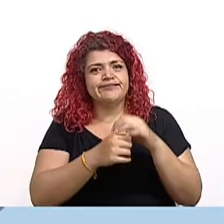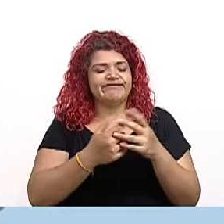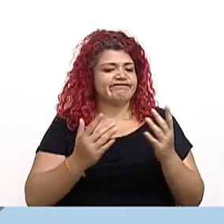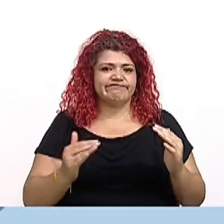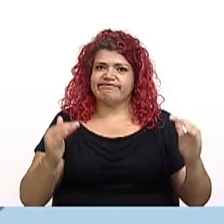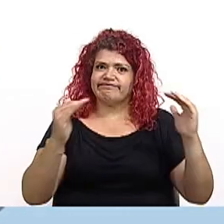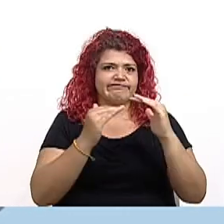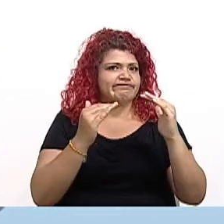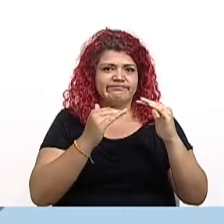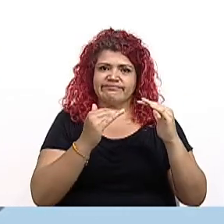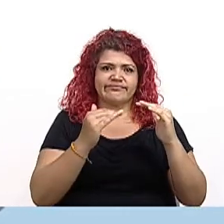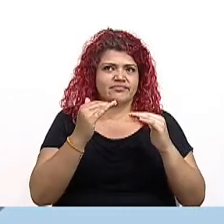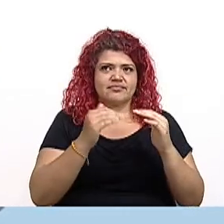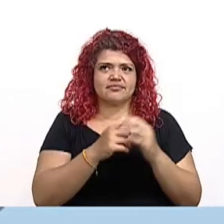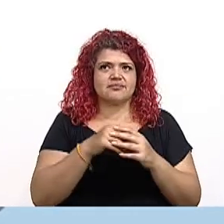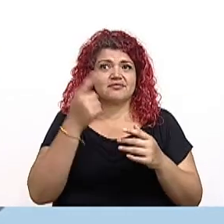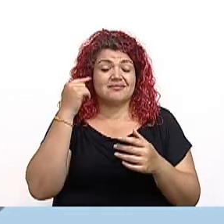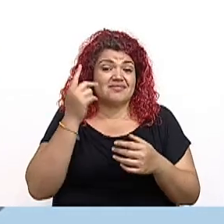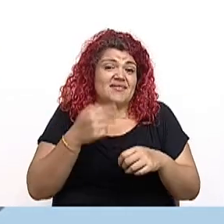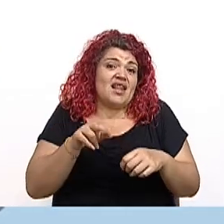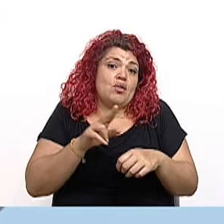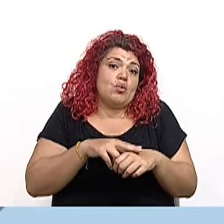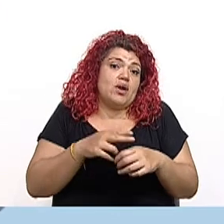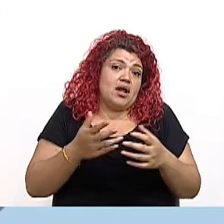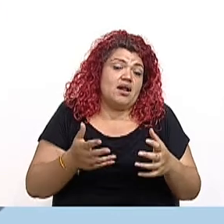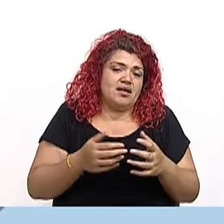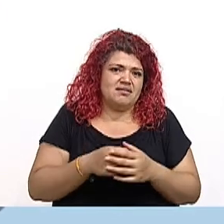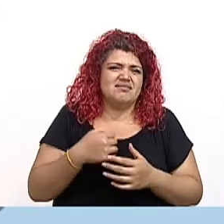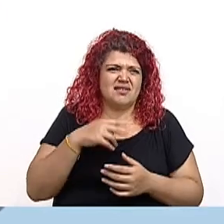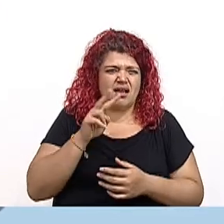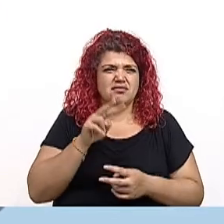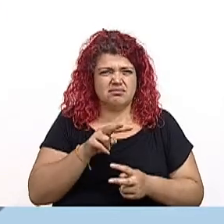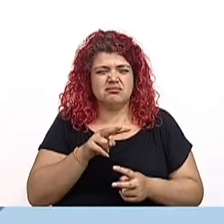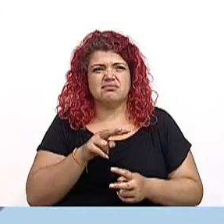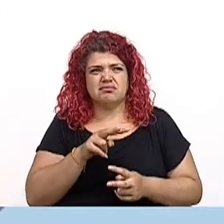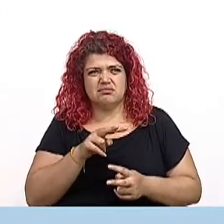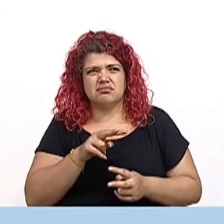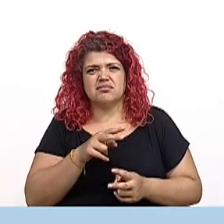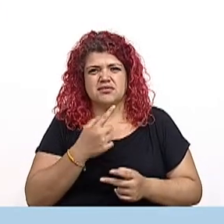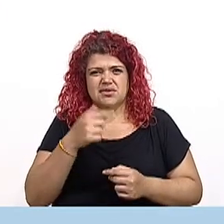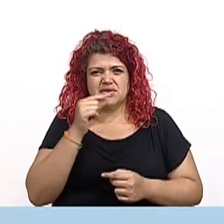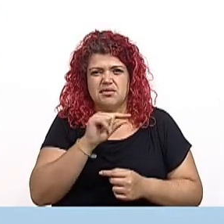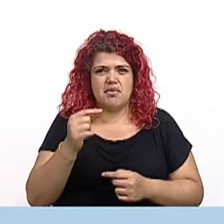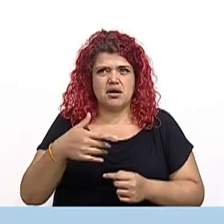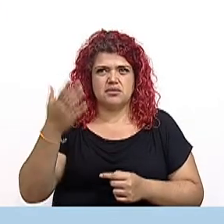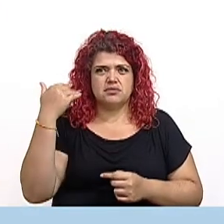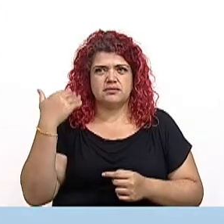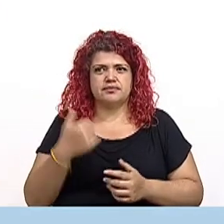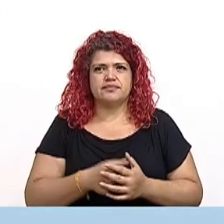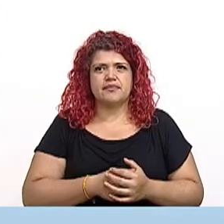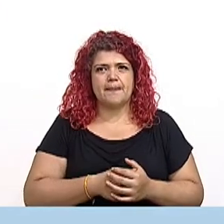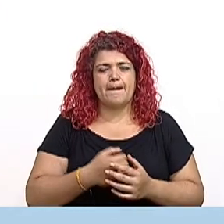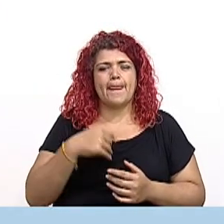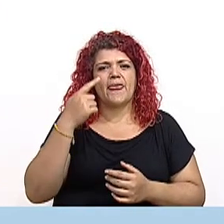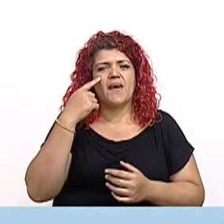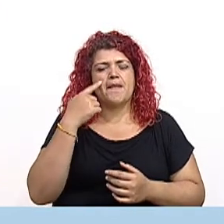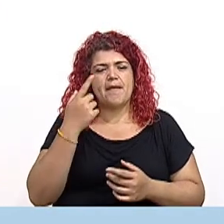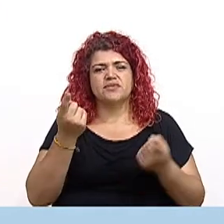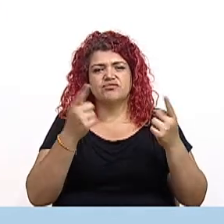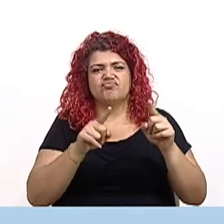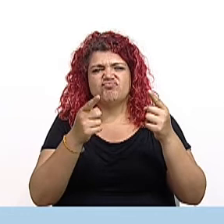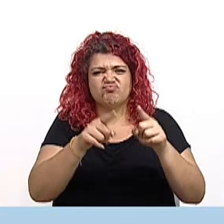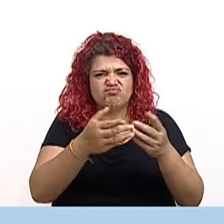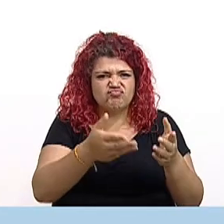desigualdad social y por causas naturales que hemos venido considerando precisamente en semanas anteriores. Veamos las